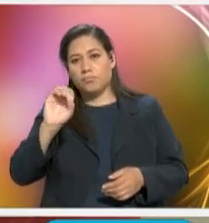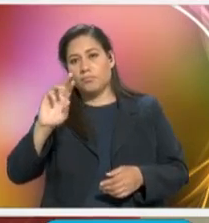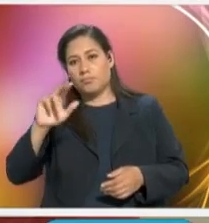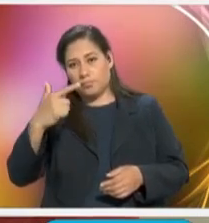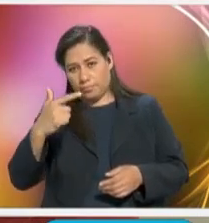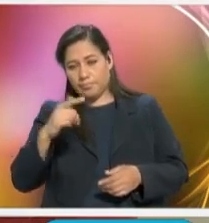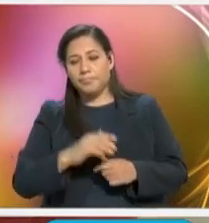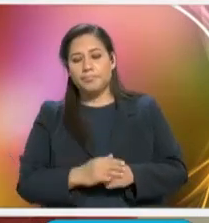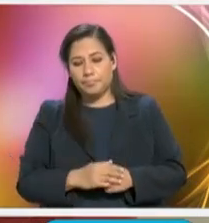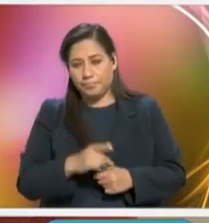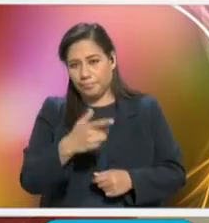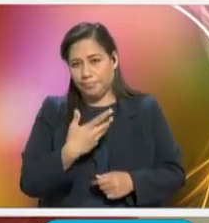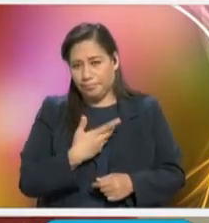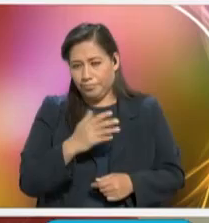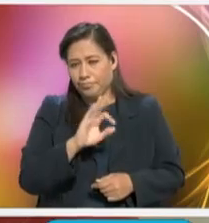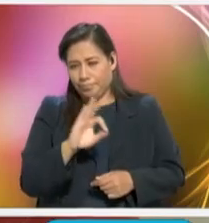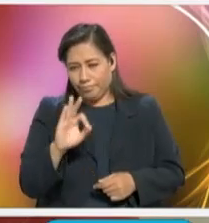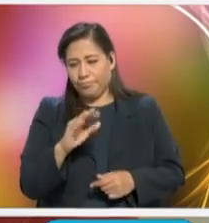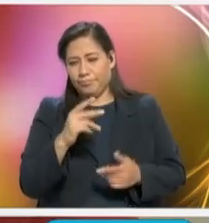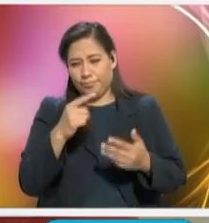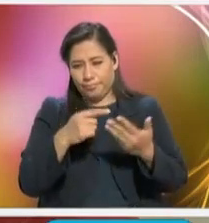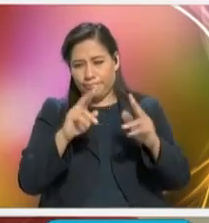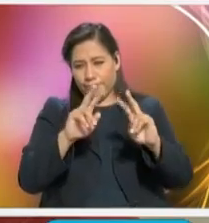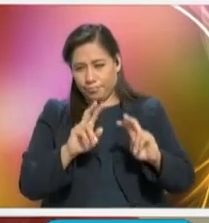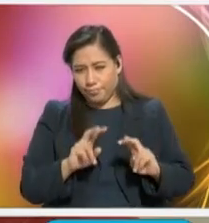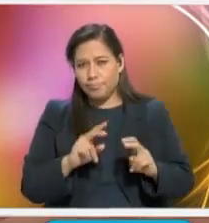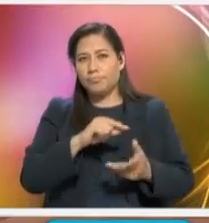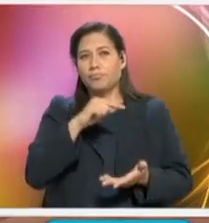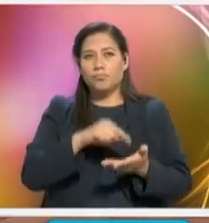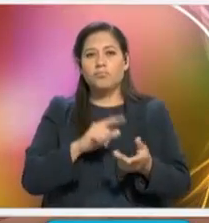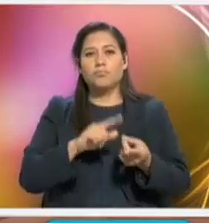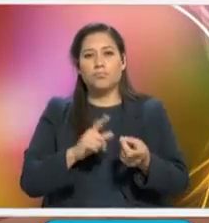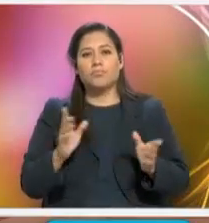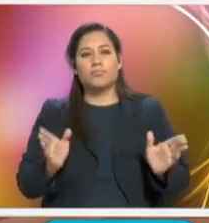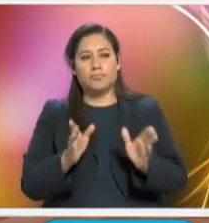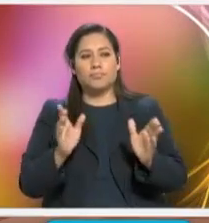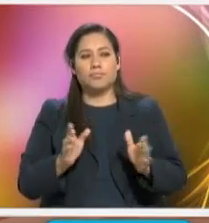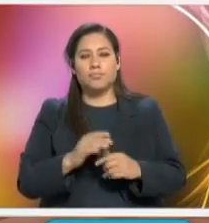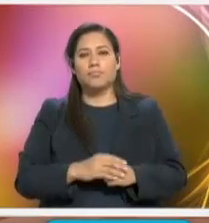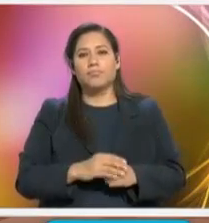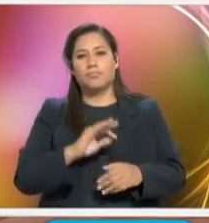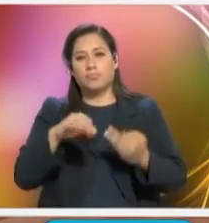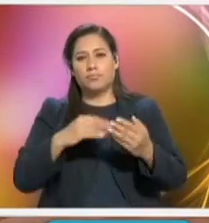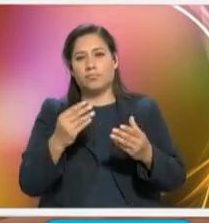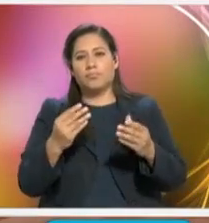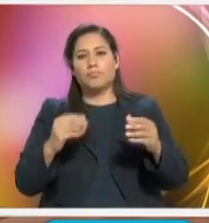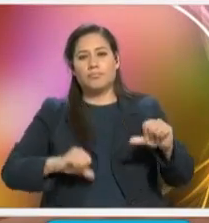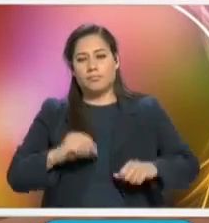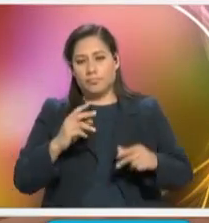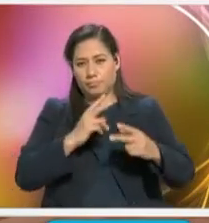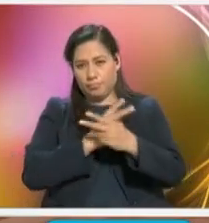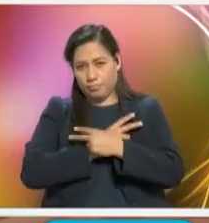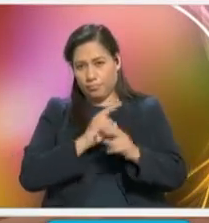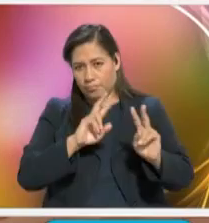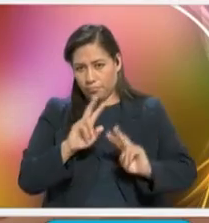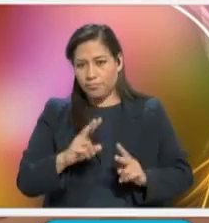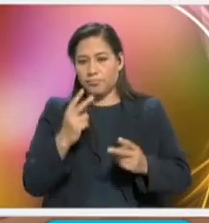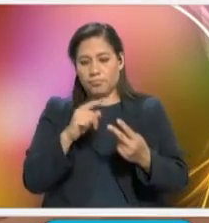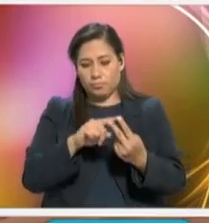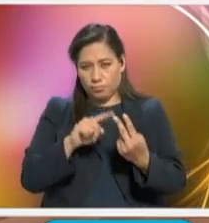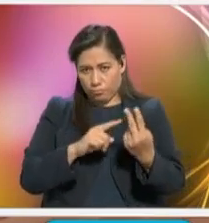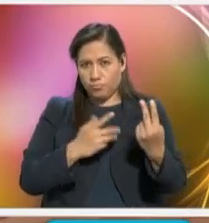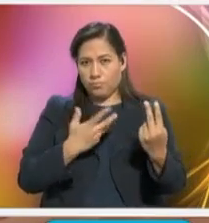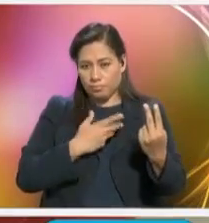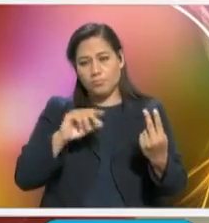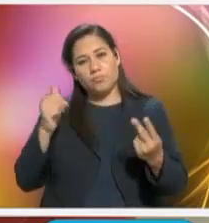www.ccmx.org, y ahí van a encontrar como toda la oferta que tenemos, todas las sedes de Anímate, todas las actividades de verano, que son, además de los 2 cursos que hablamos, hay